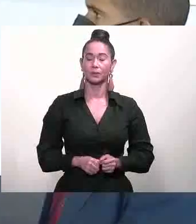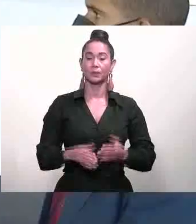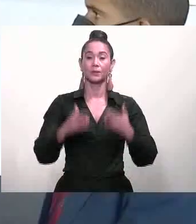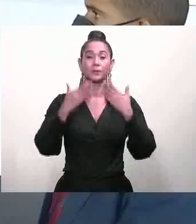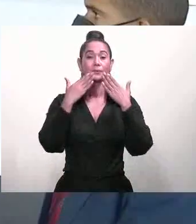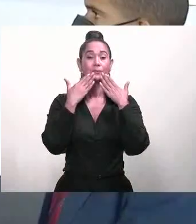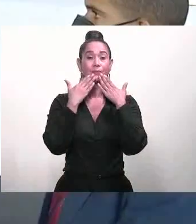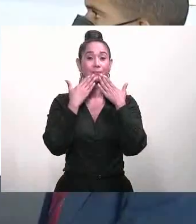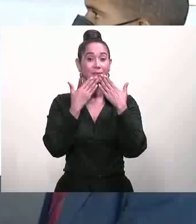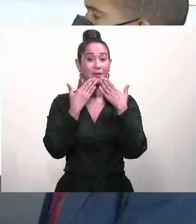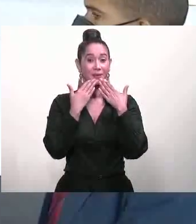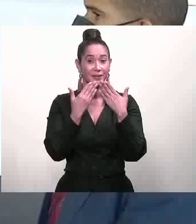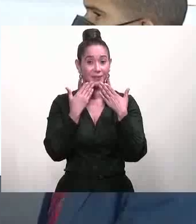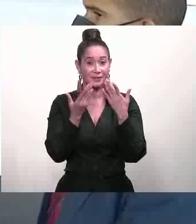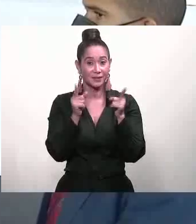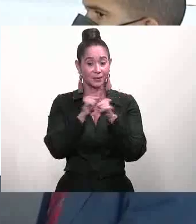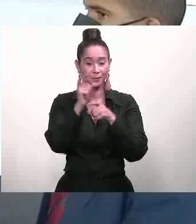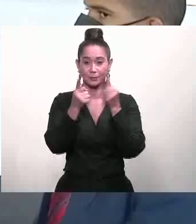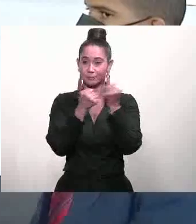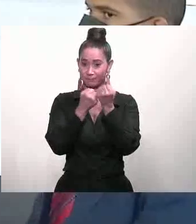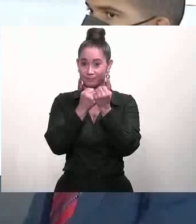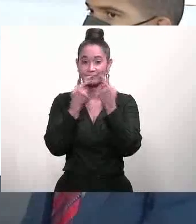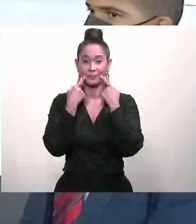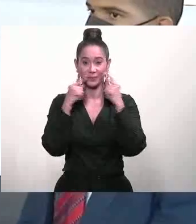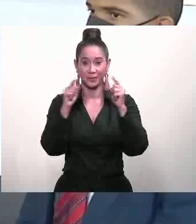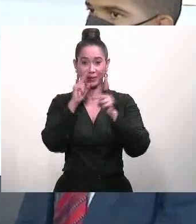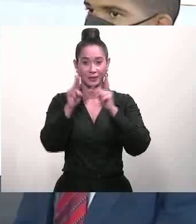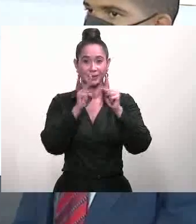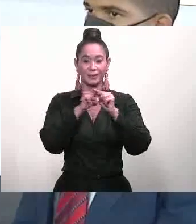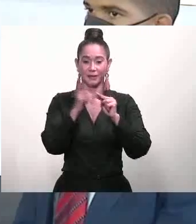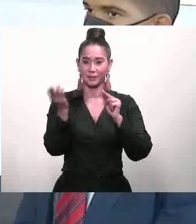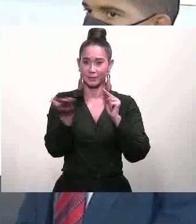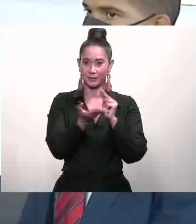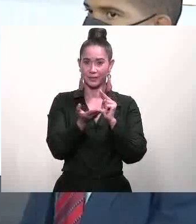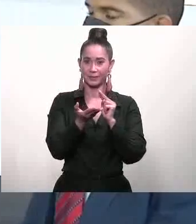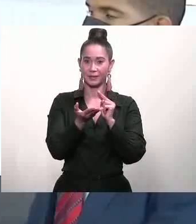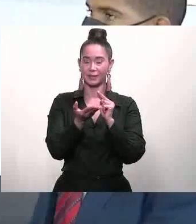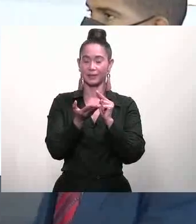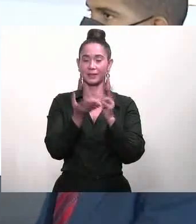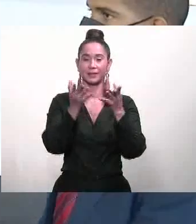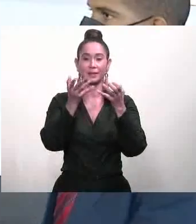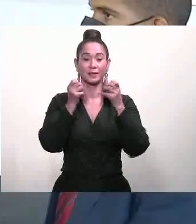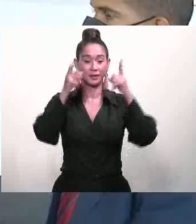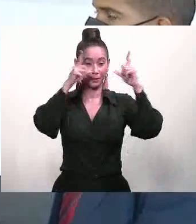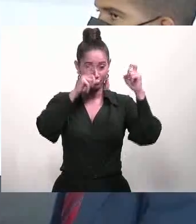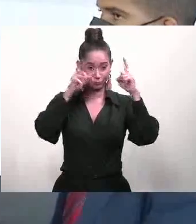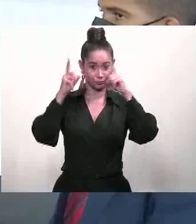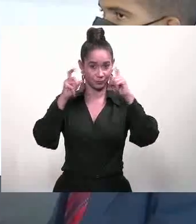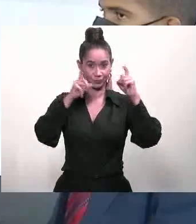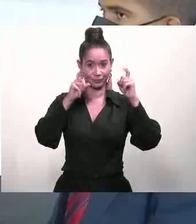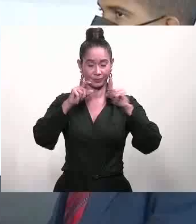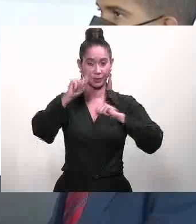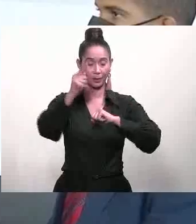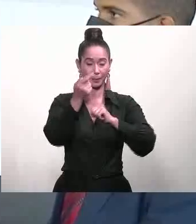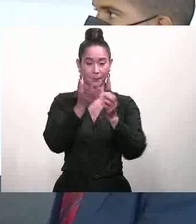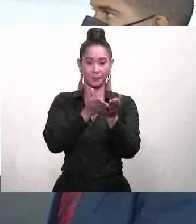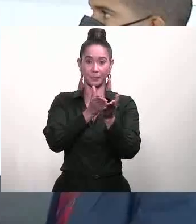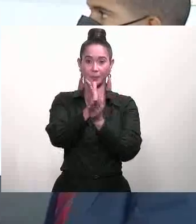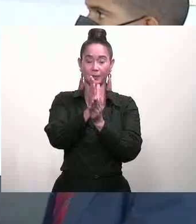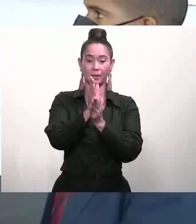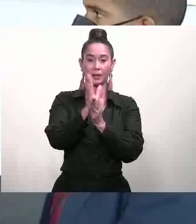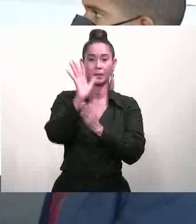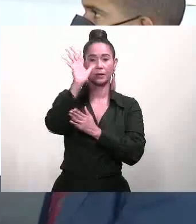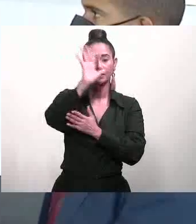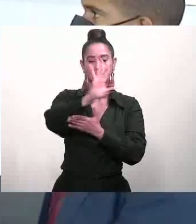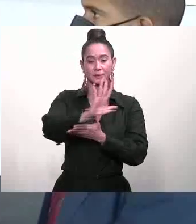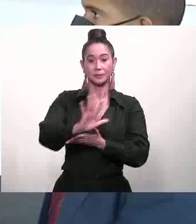Agradeciendo por demás el apoyo de la prensa nacional que quiere capturar de primera línea estas